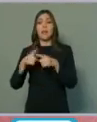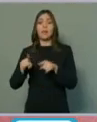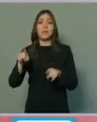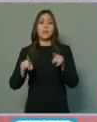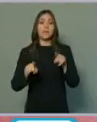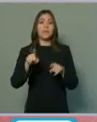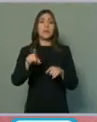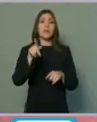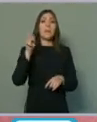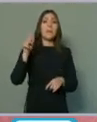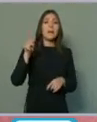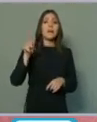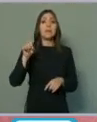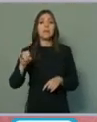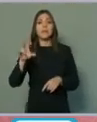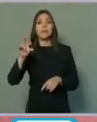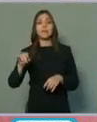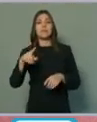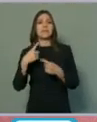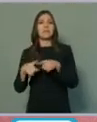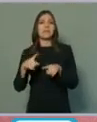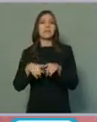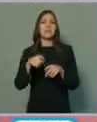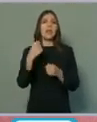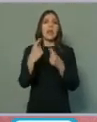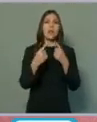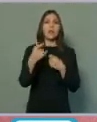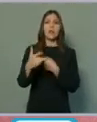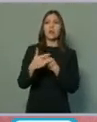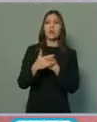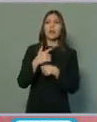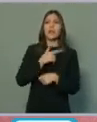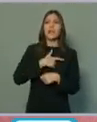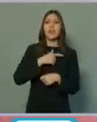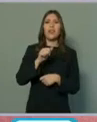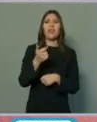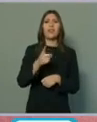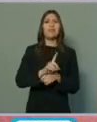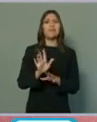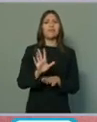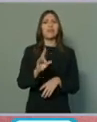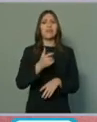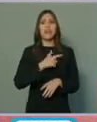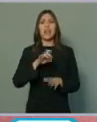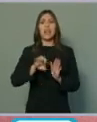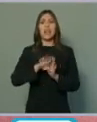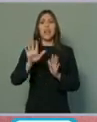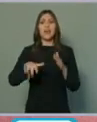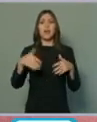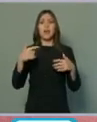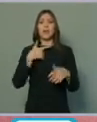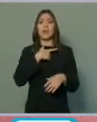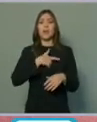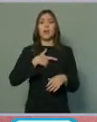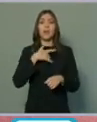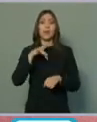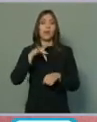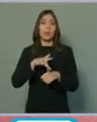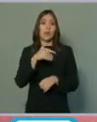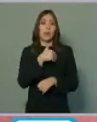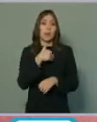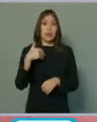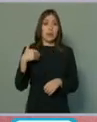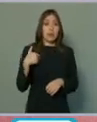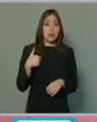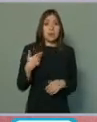hormonales, eventualmente podemos ir cambiando lo que nos gusta que nos toquen. Incluso a lo mejor si estás muy sensible de los pechos, si a ti te gusta que te los toquen, a lo